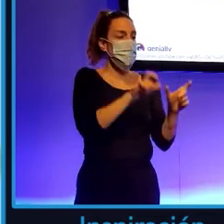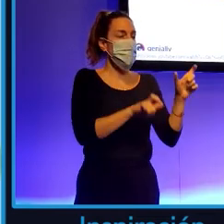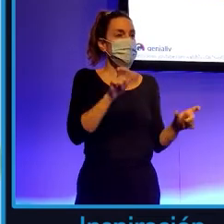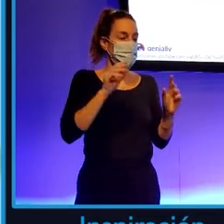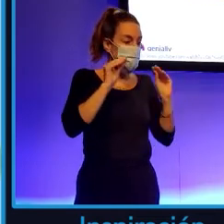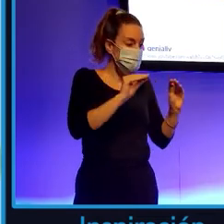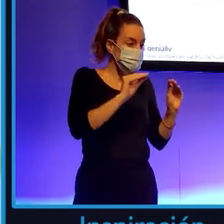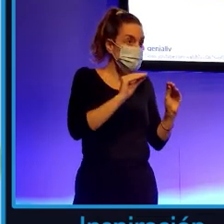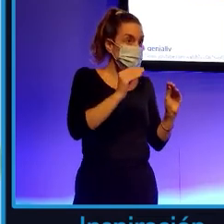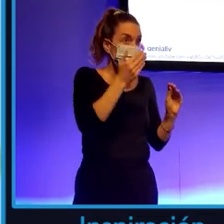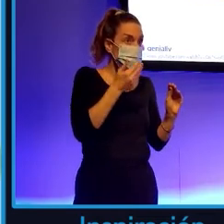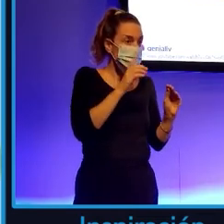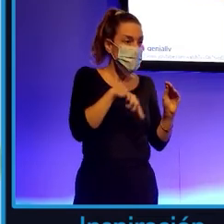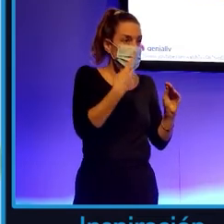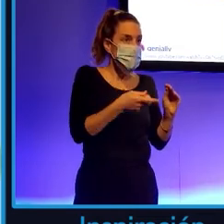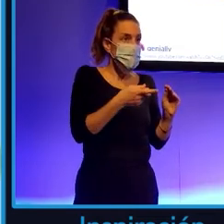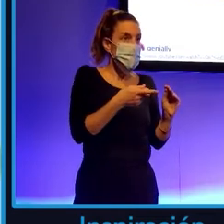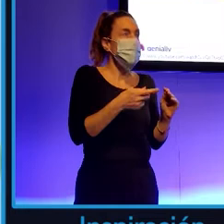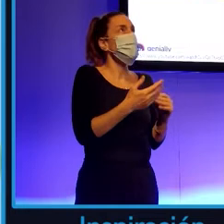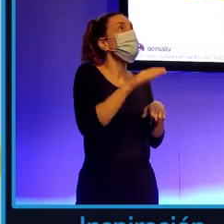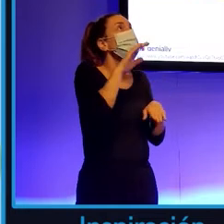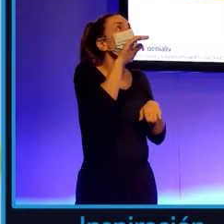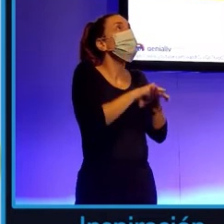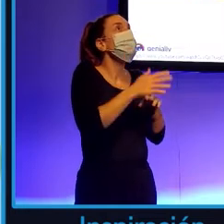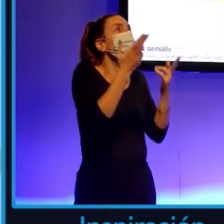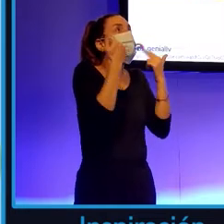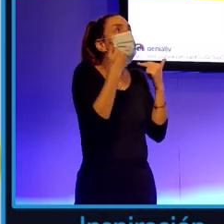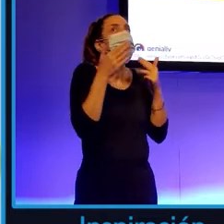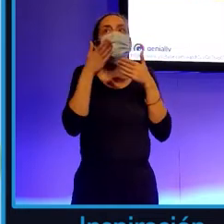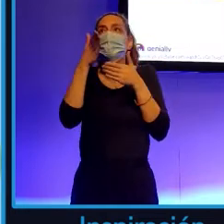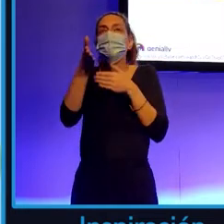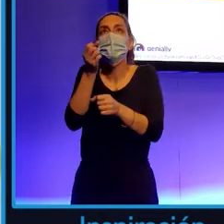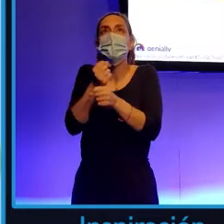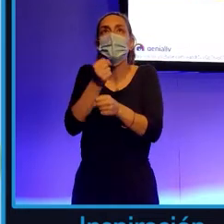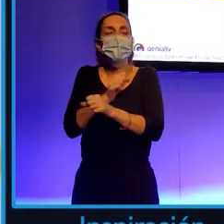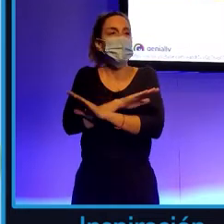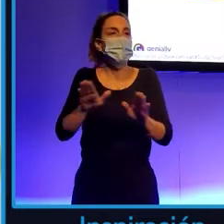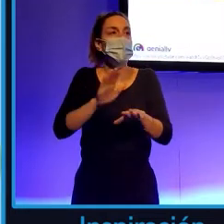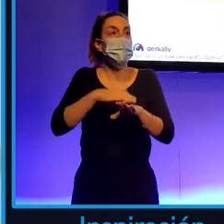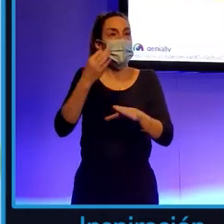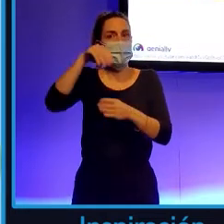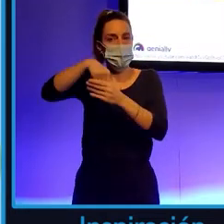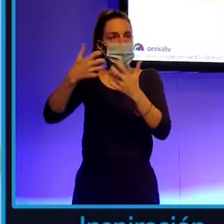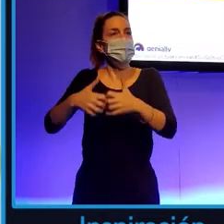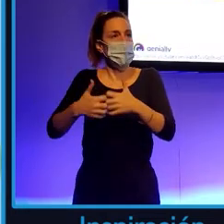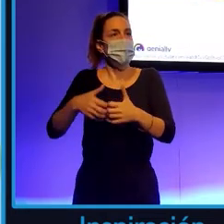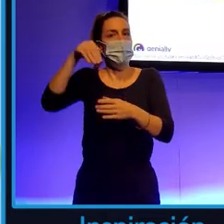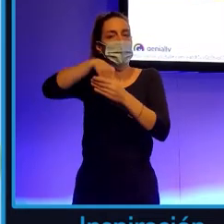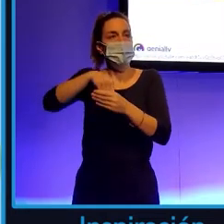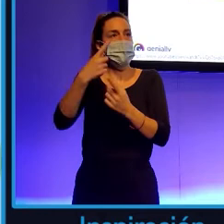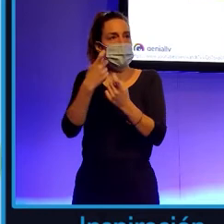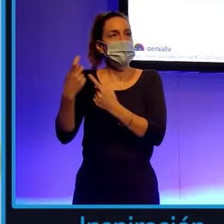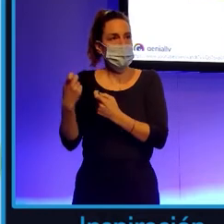que supieran trabajar que fueran efectivas para que para lo que venía para esas fábricas para esas industrias para esa